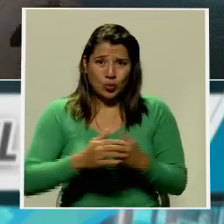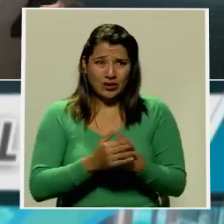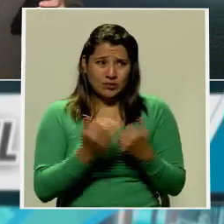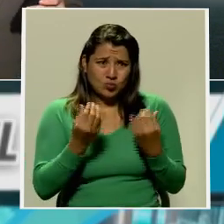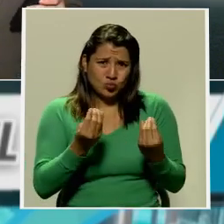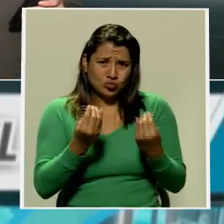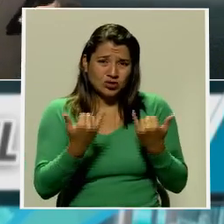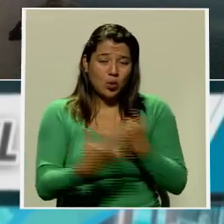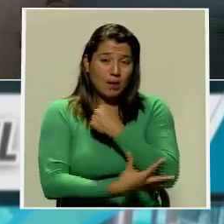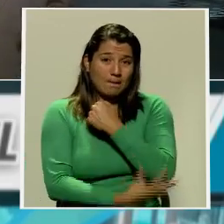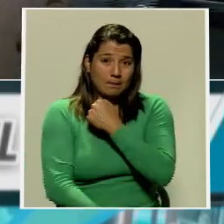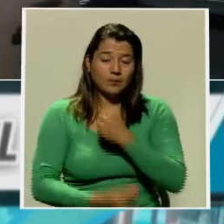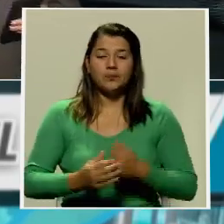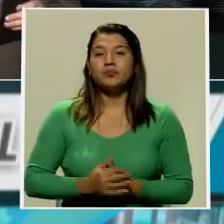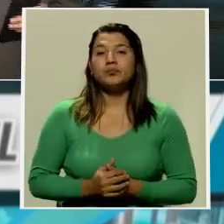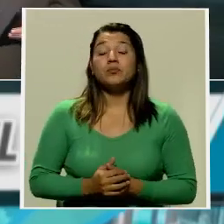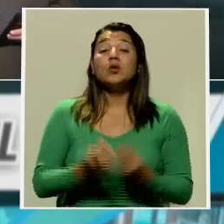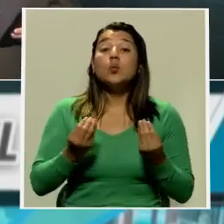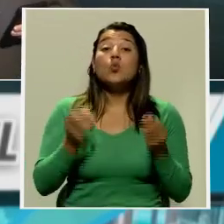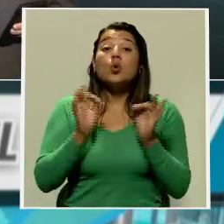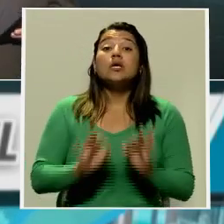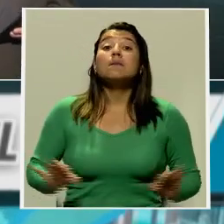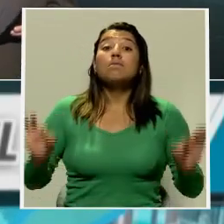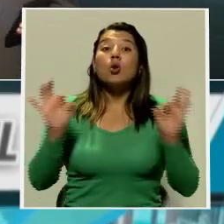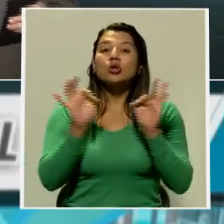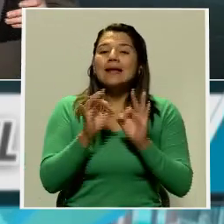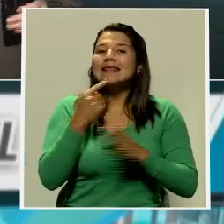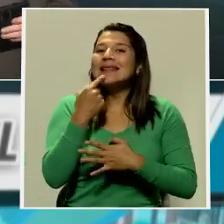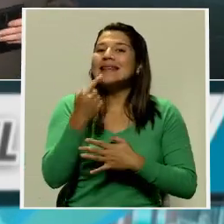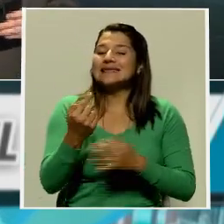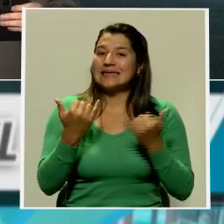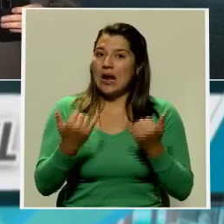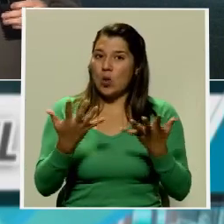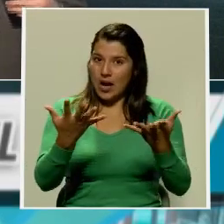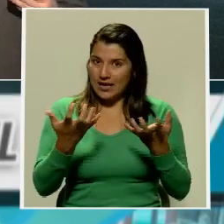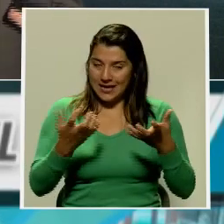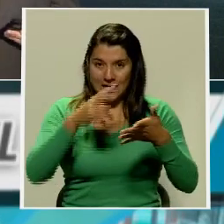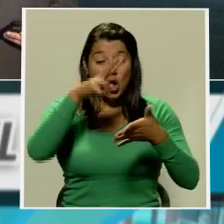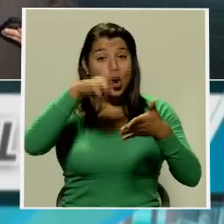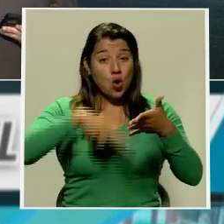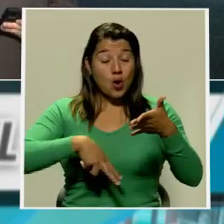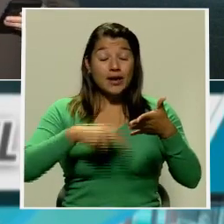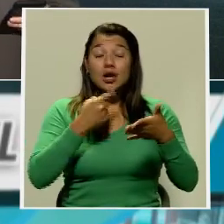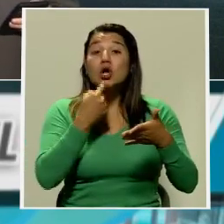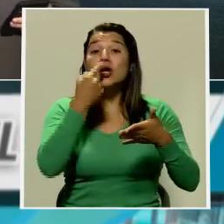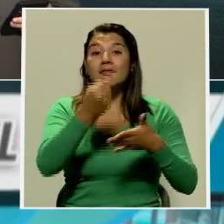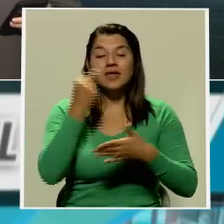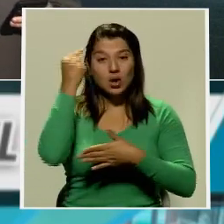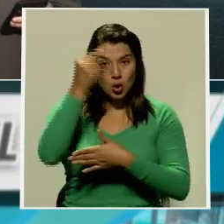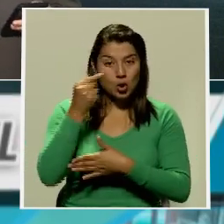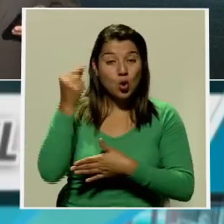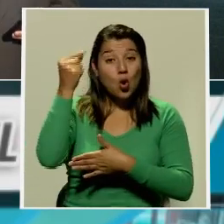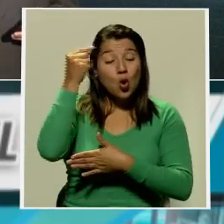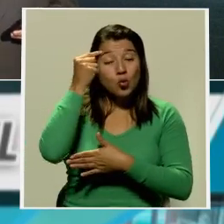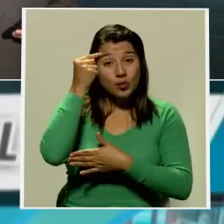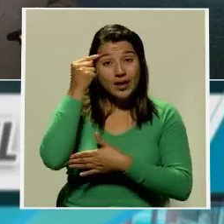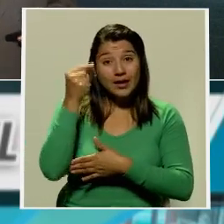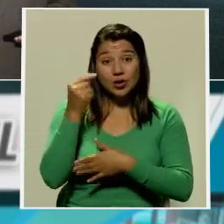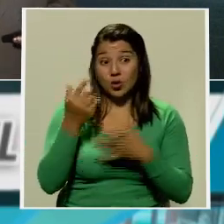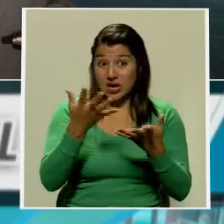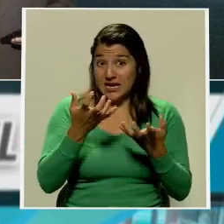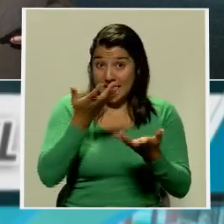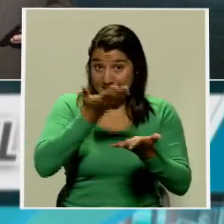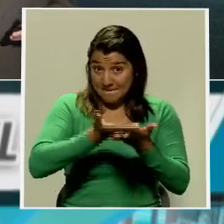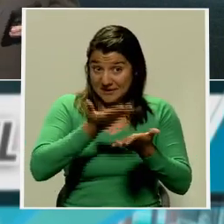Bueno, es importante decirles, y acá les voy a leer textualmente parte de lo que también el gobierno pues decía que va a presentar